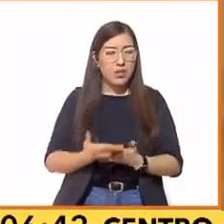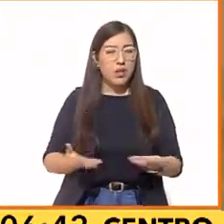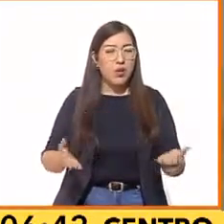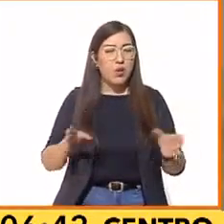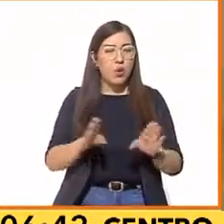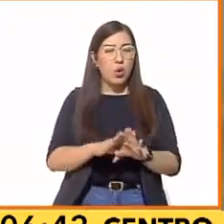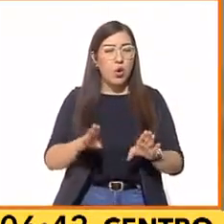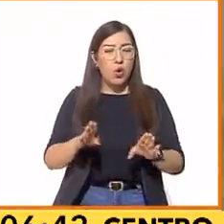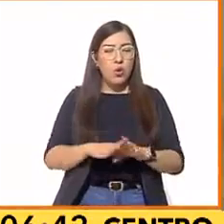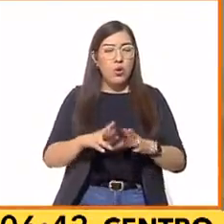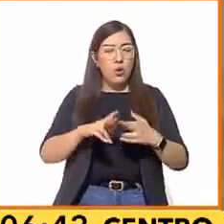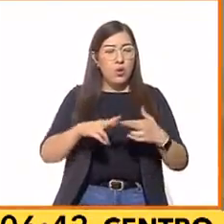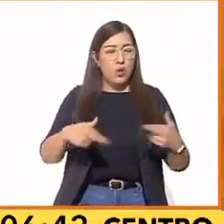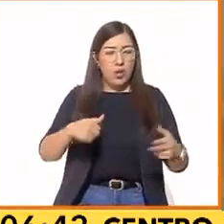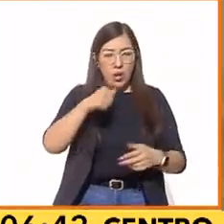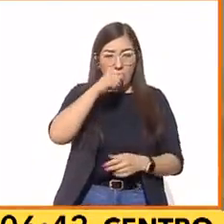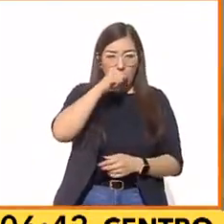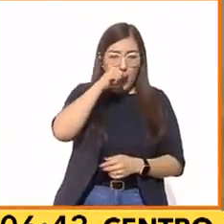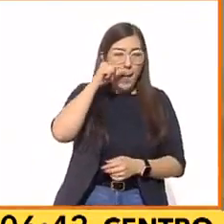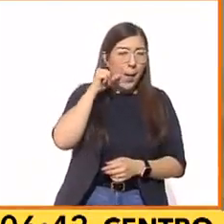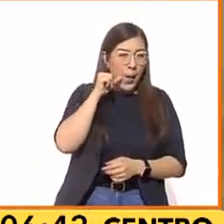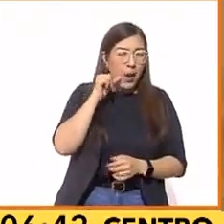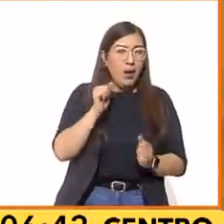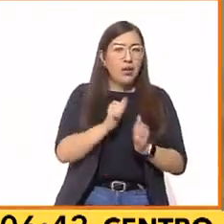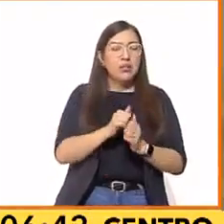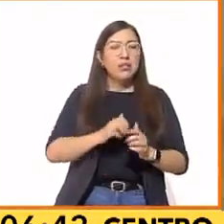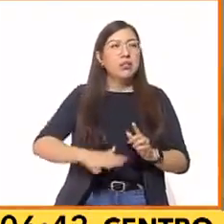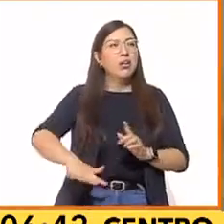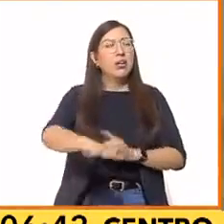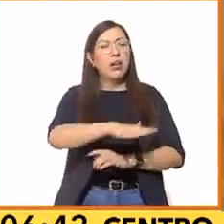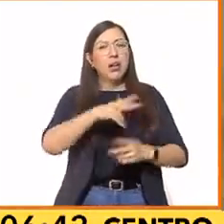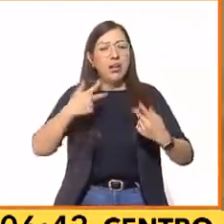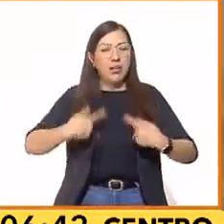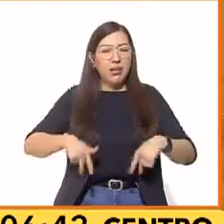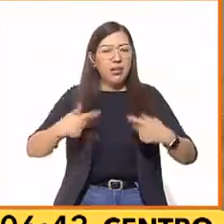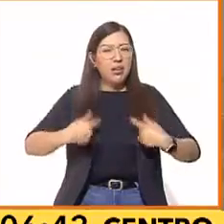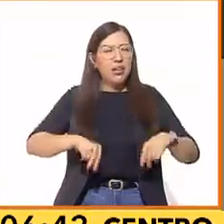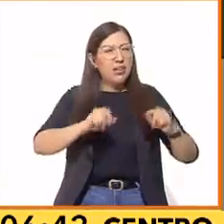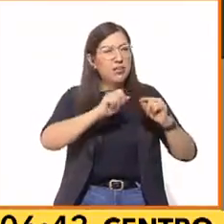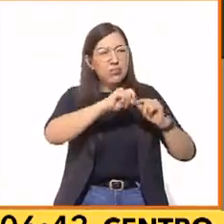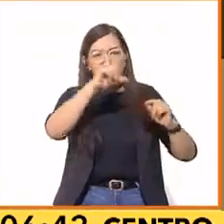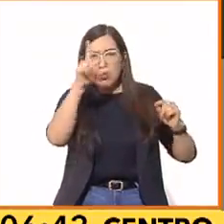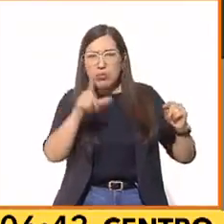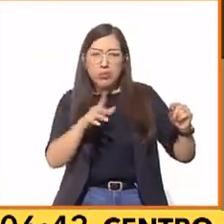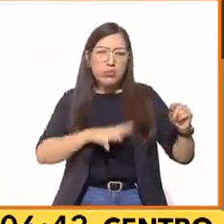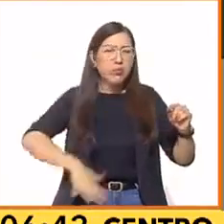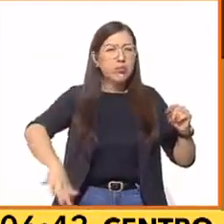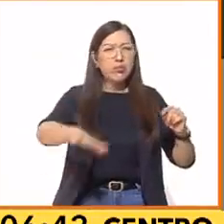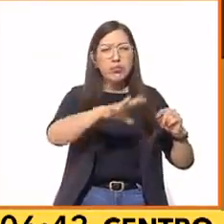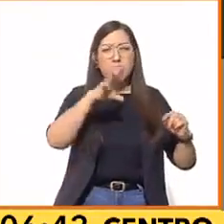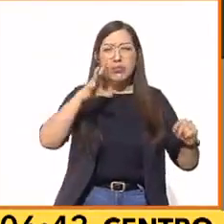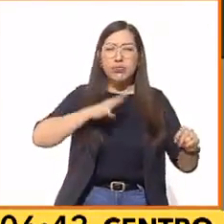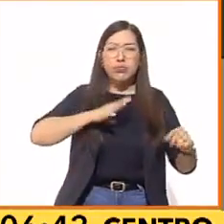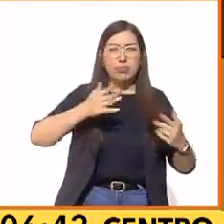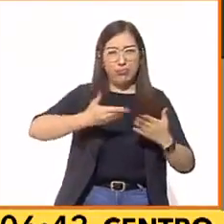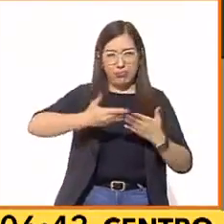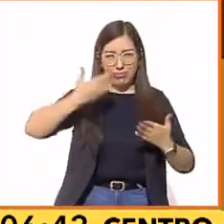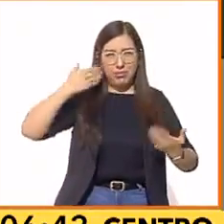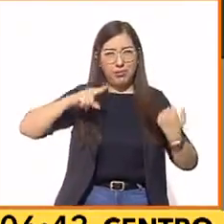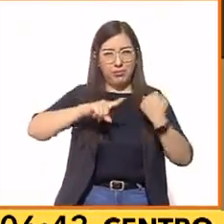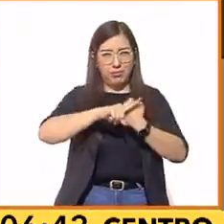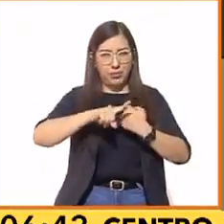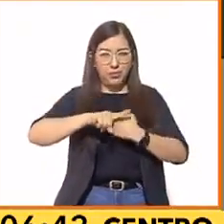relación de Benito Juárez con la ciudadanía, en un México convulso, en un México enfrentado con Estados Unidos, con la